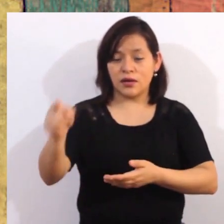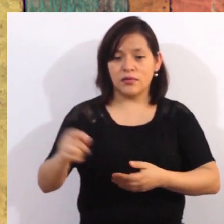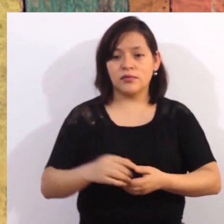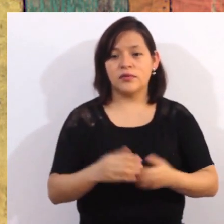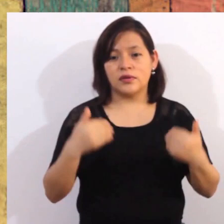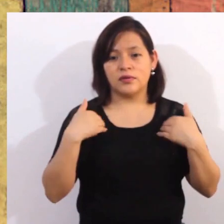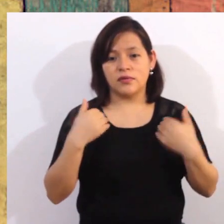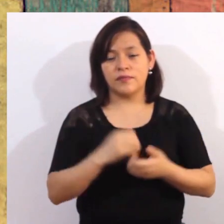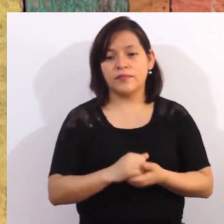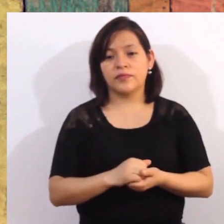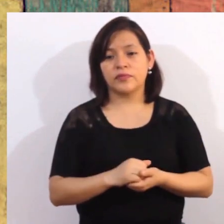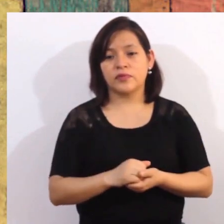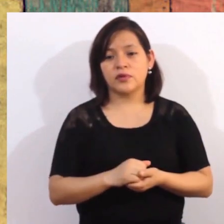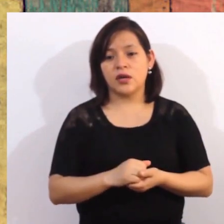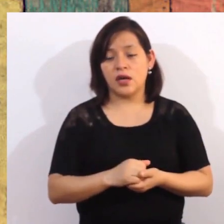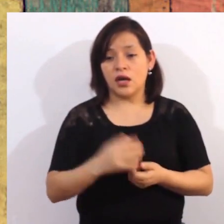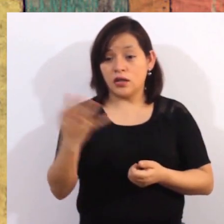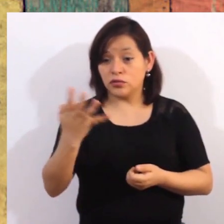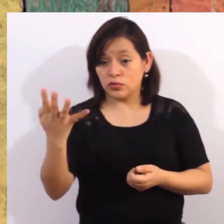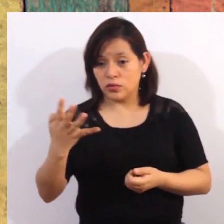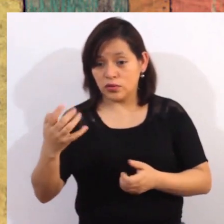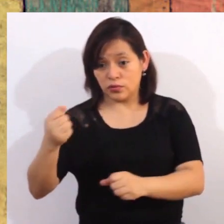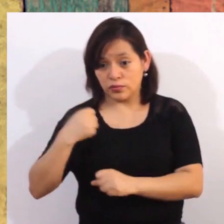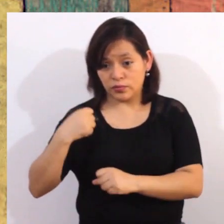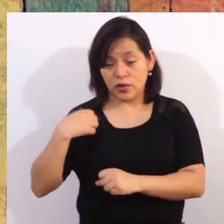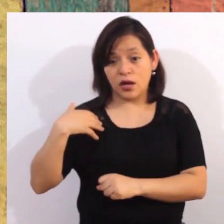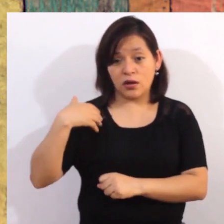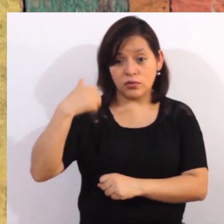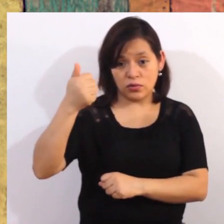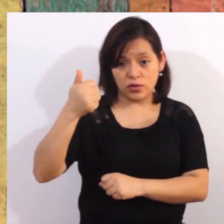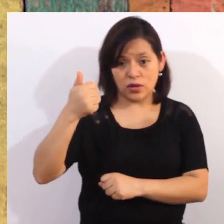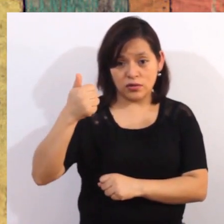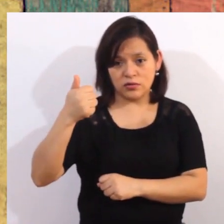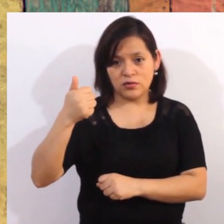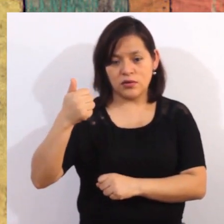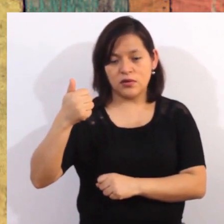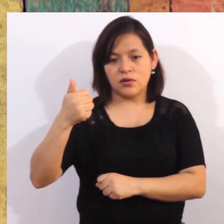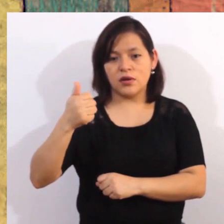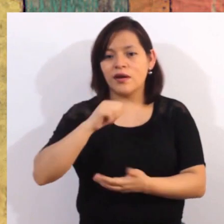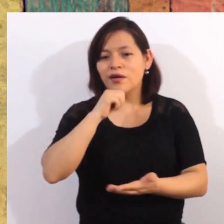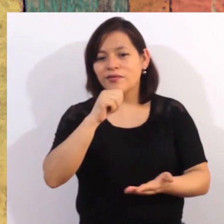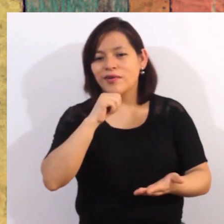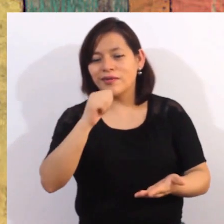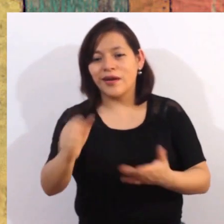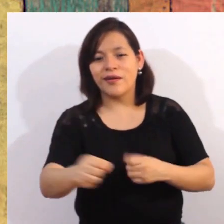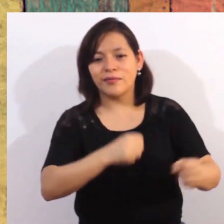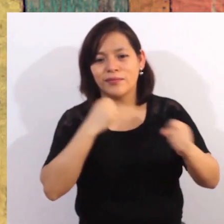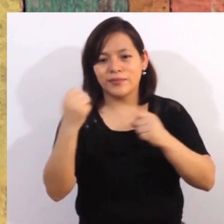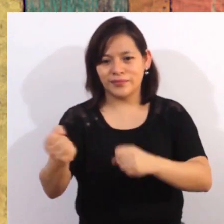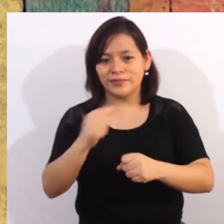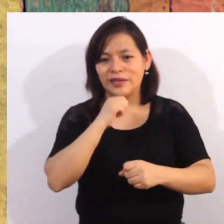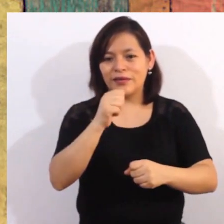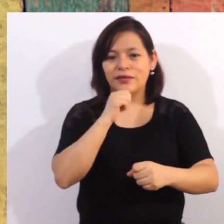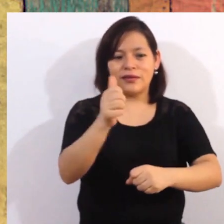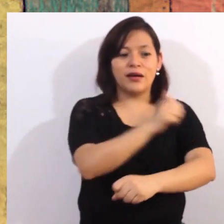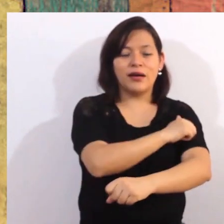repartieron todo el imperio de Alejandro el Grande, nunca tendrían el poder y también la